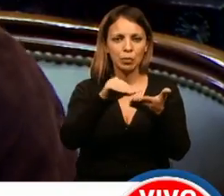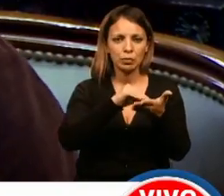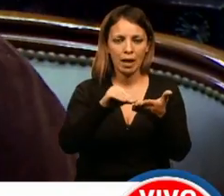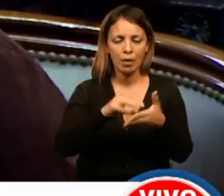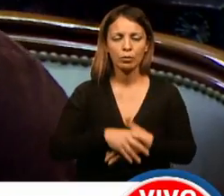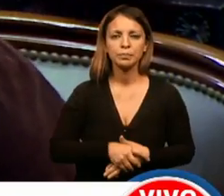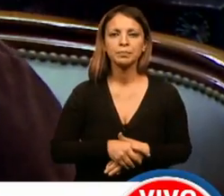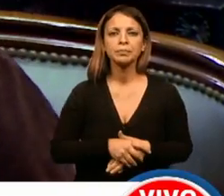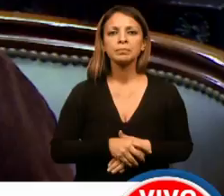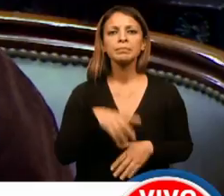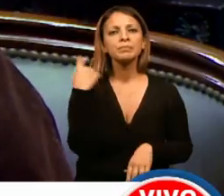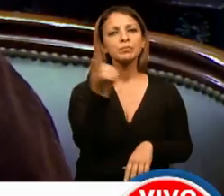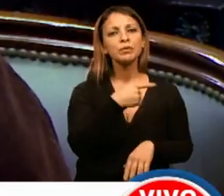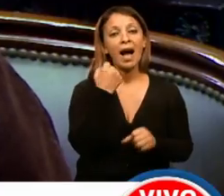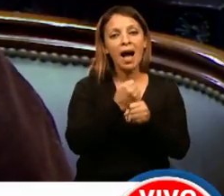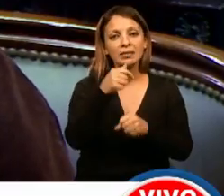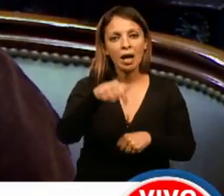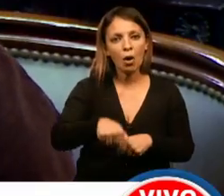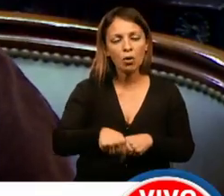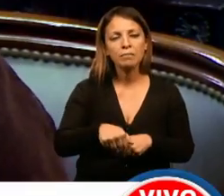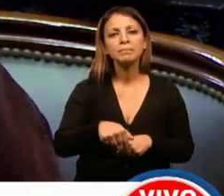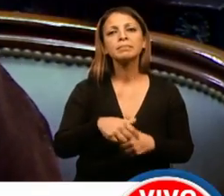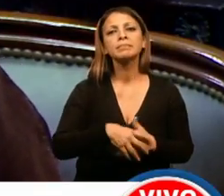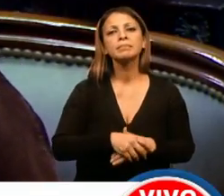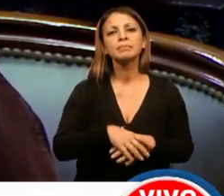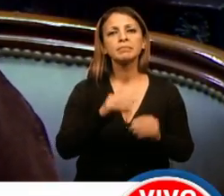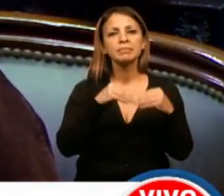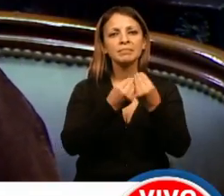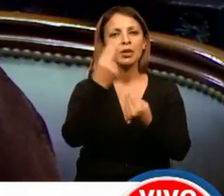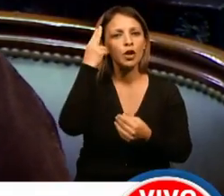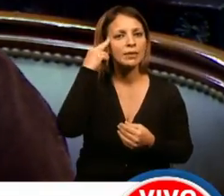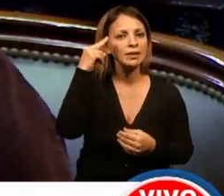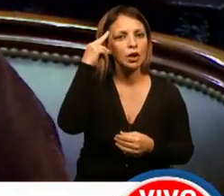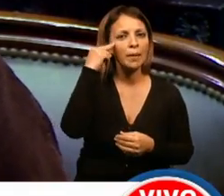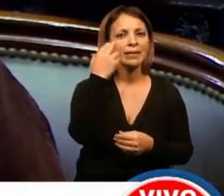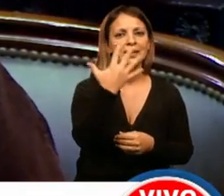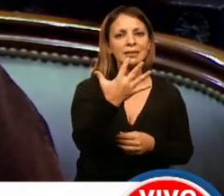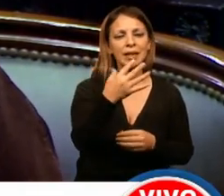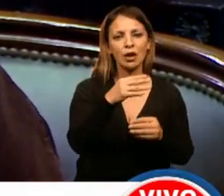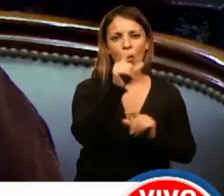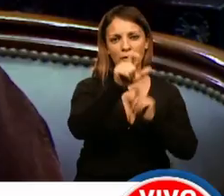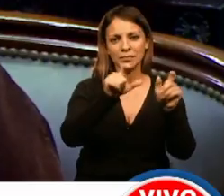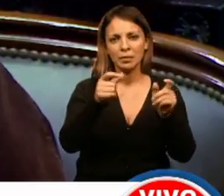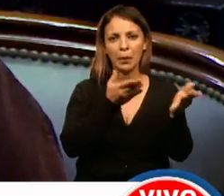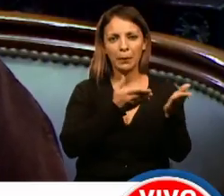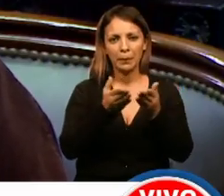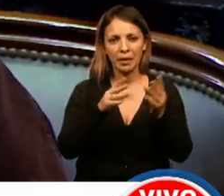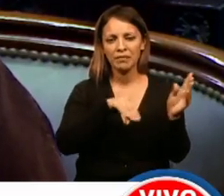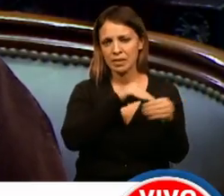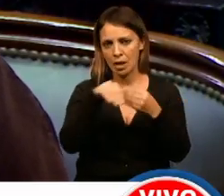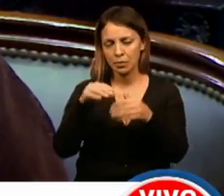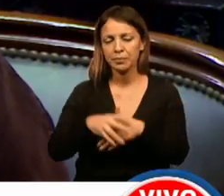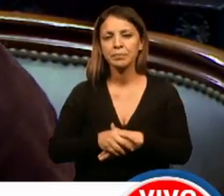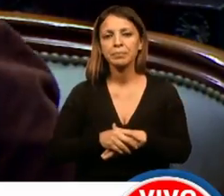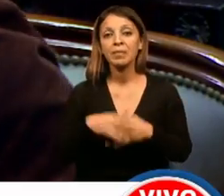alta nosotros hasta hoy veníamos con 995 beneficiarios y